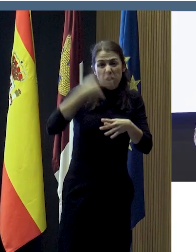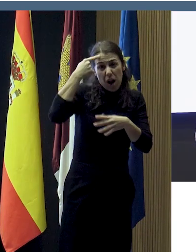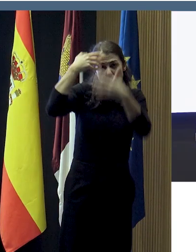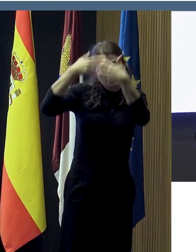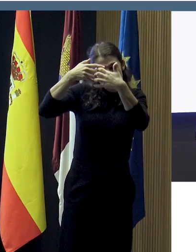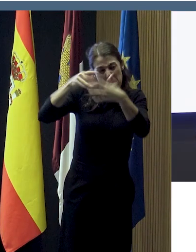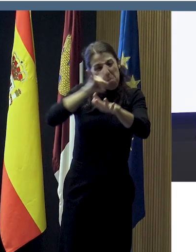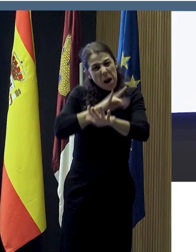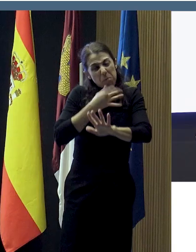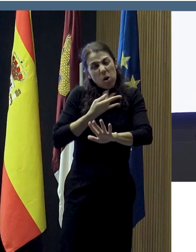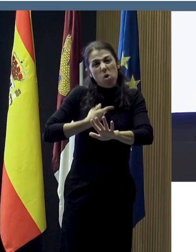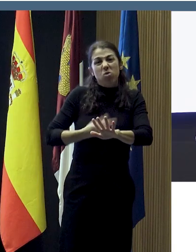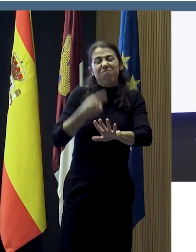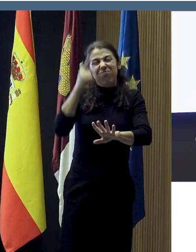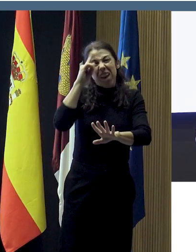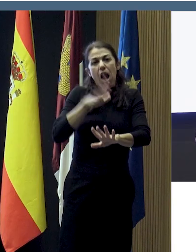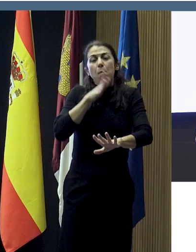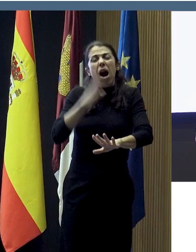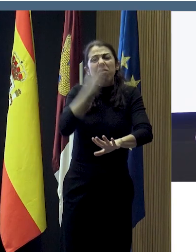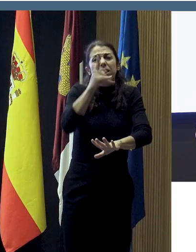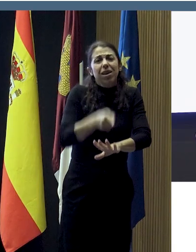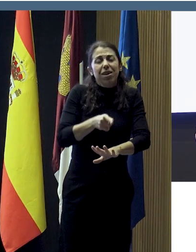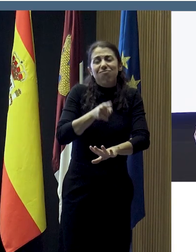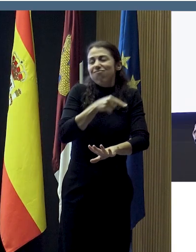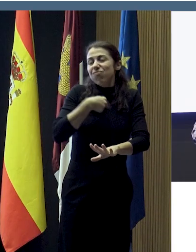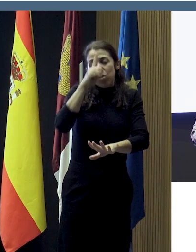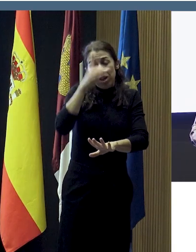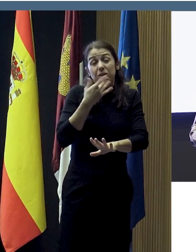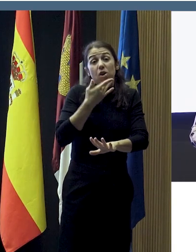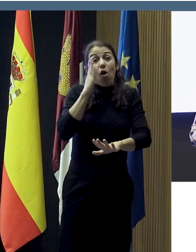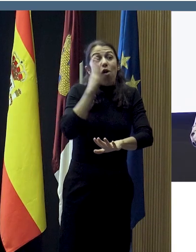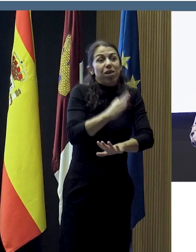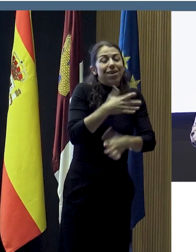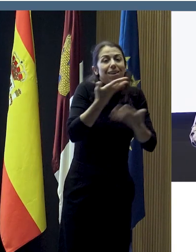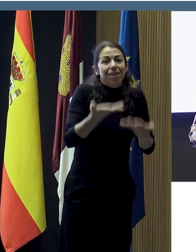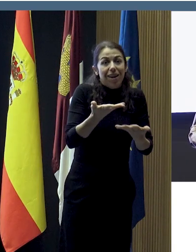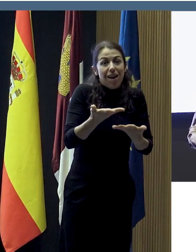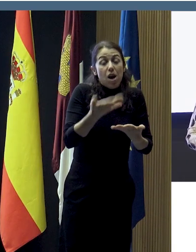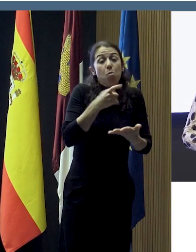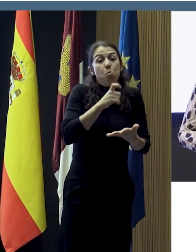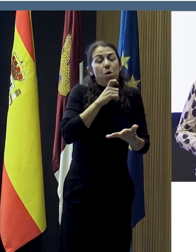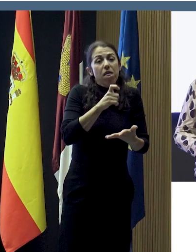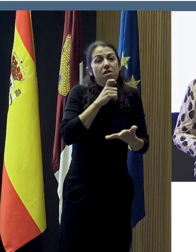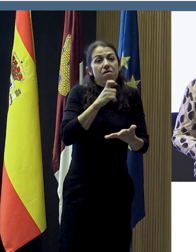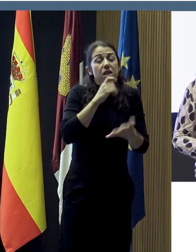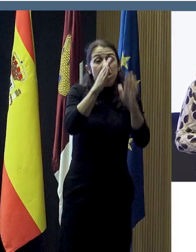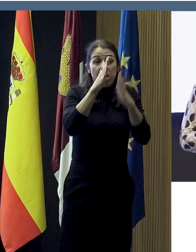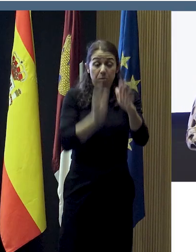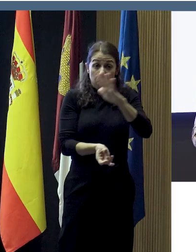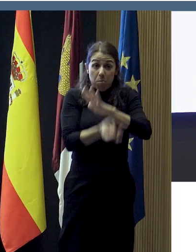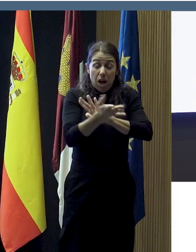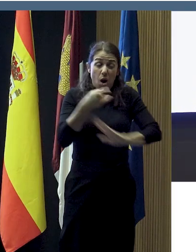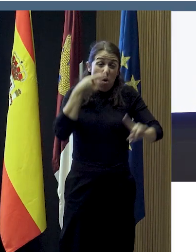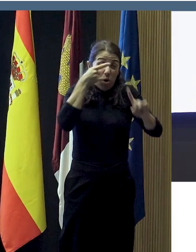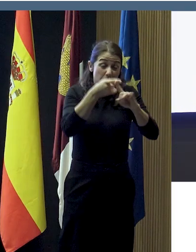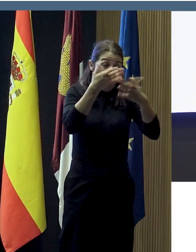cerebro, pero no sabemos qué causa ese daño. Si no sabemos lo que causa el daño, difícilmente podemos desarrollar tratamientos